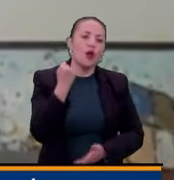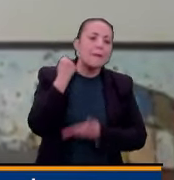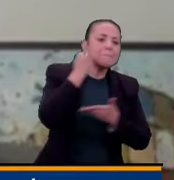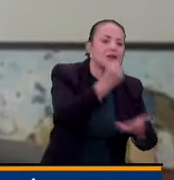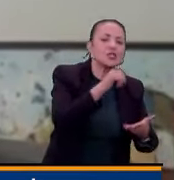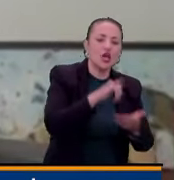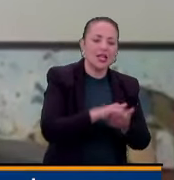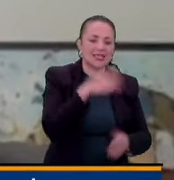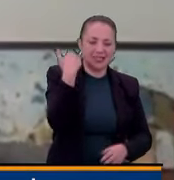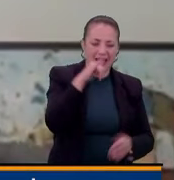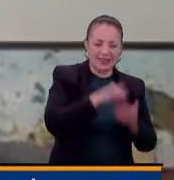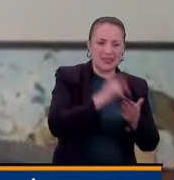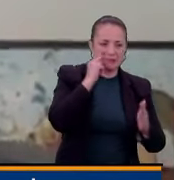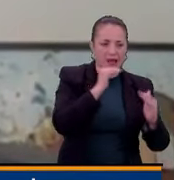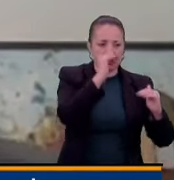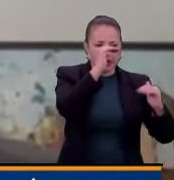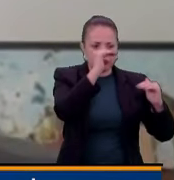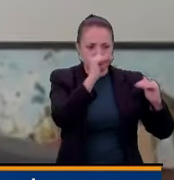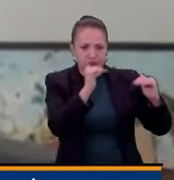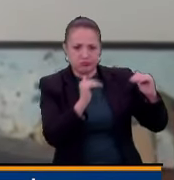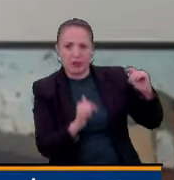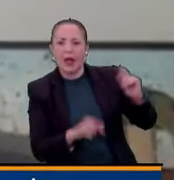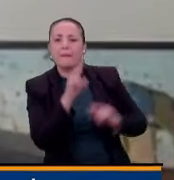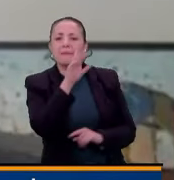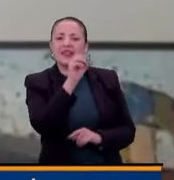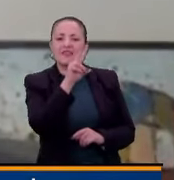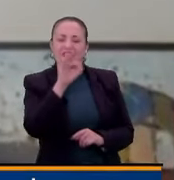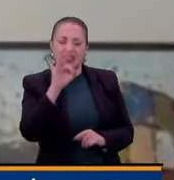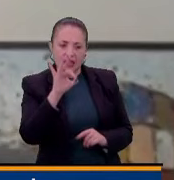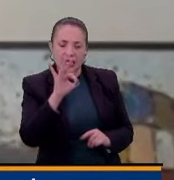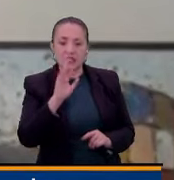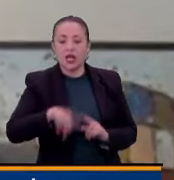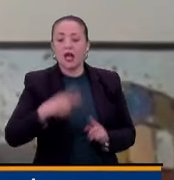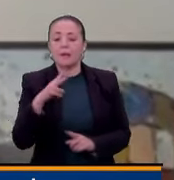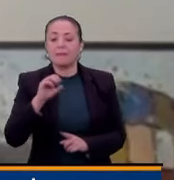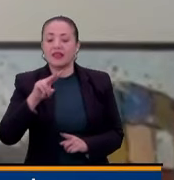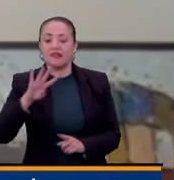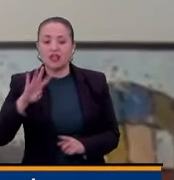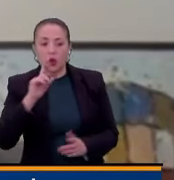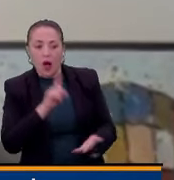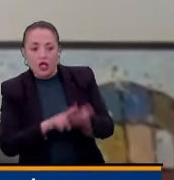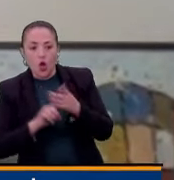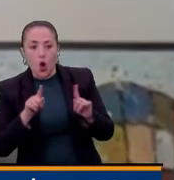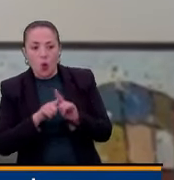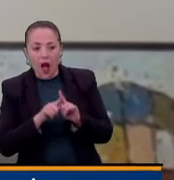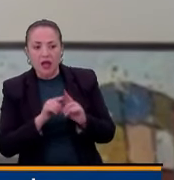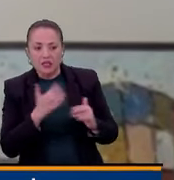2023 y que en 2024 no vemos señales de que eso se está recuperando a niveles